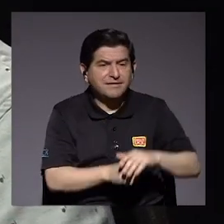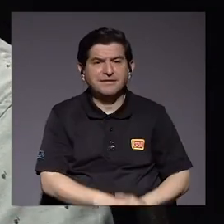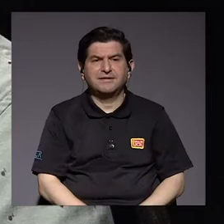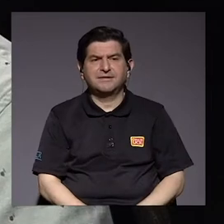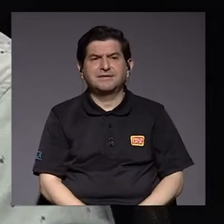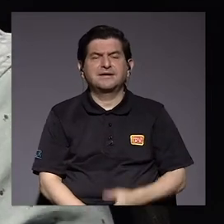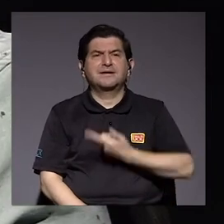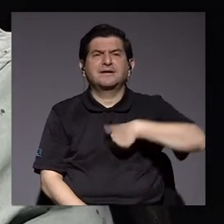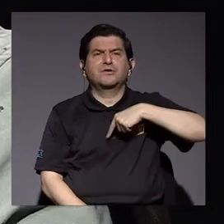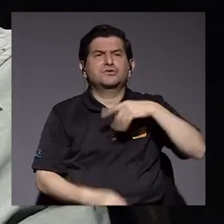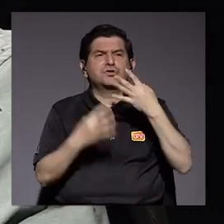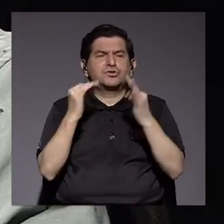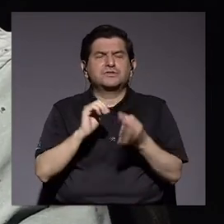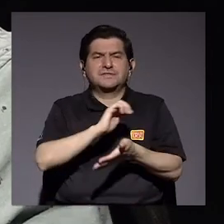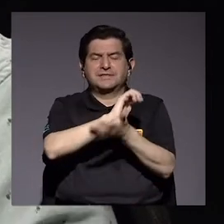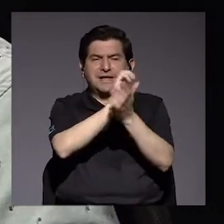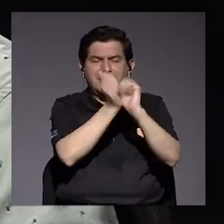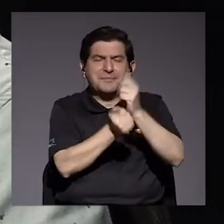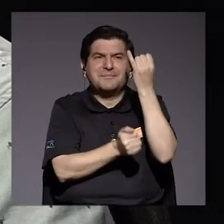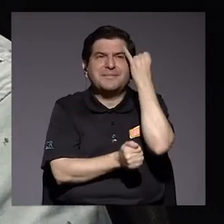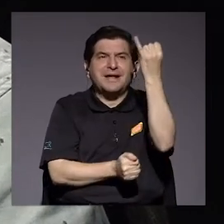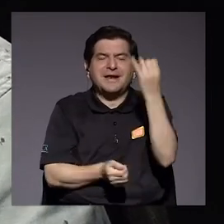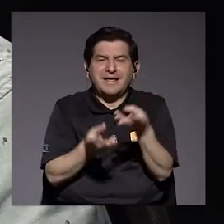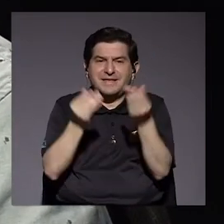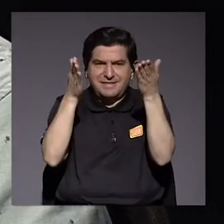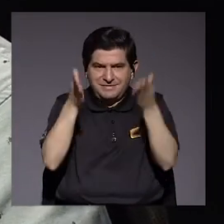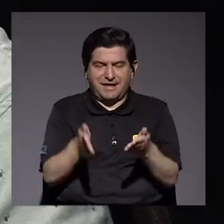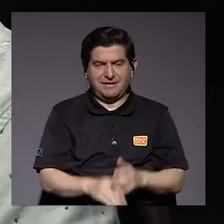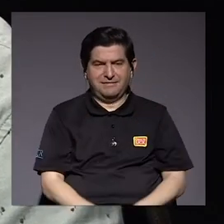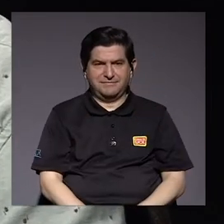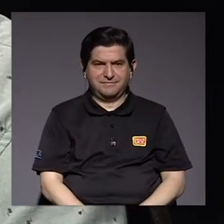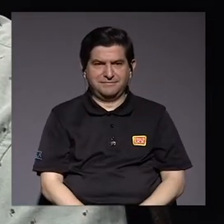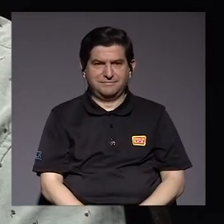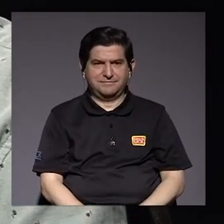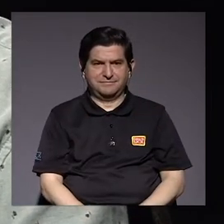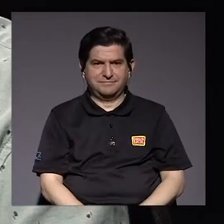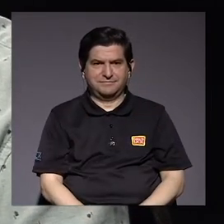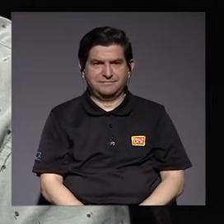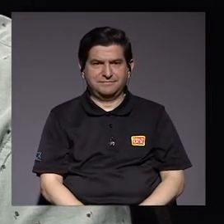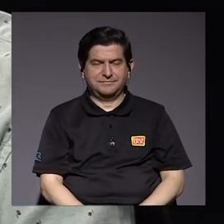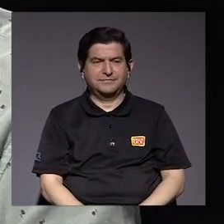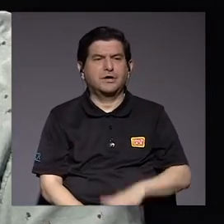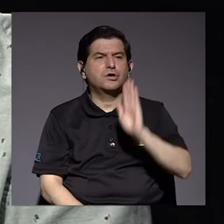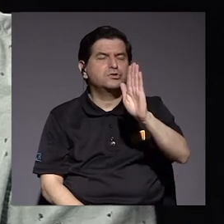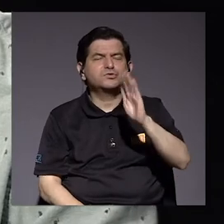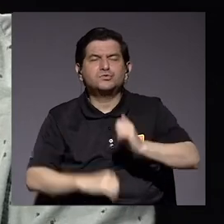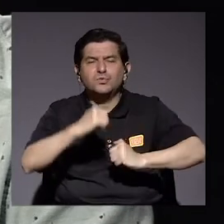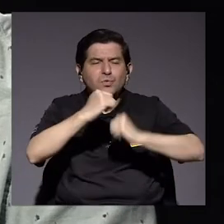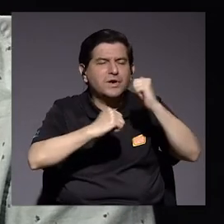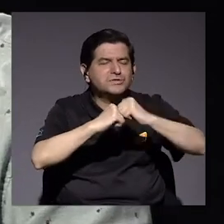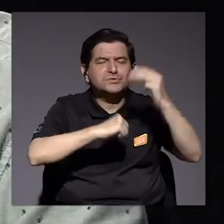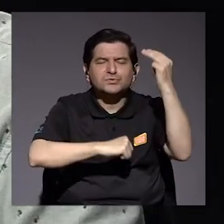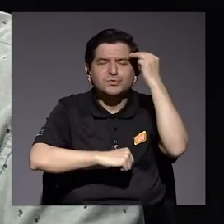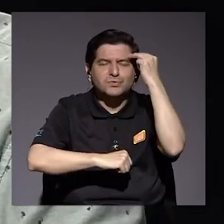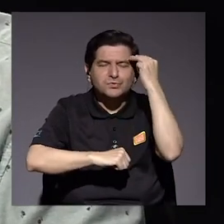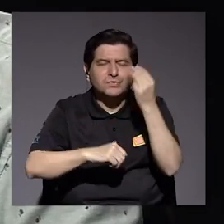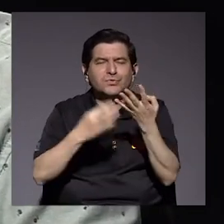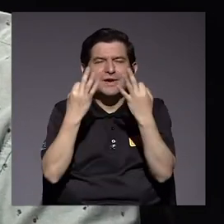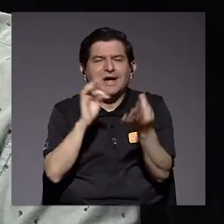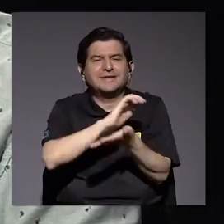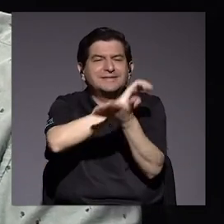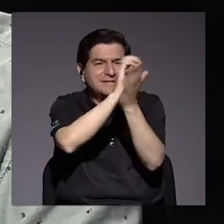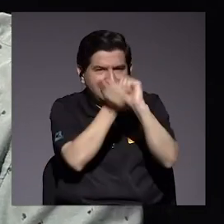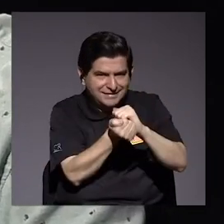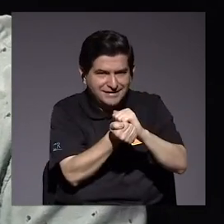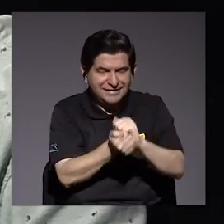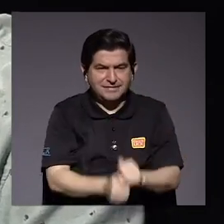lo que hicimos fue tratarle de cambiar el chip al productor. Cambiamos su digamos, estructura mental,